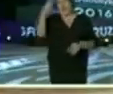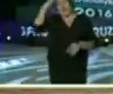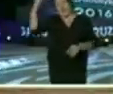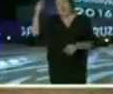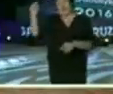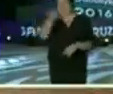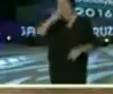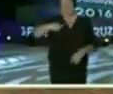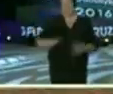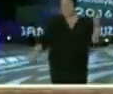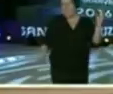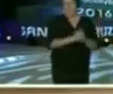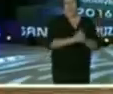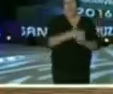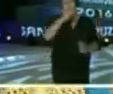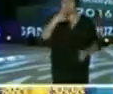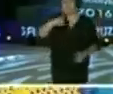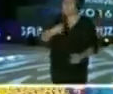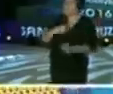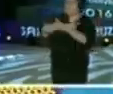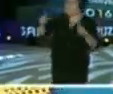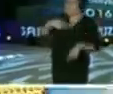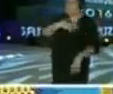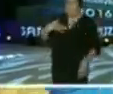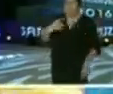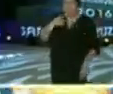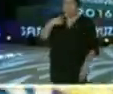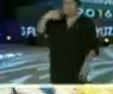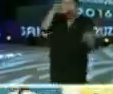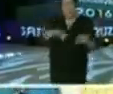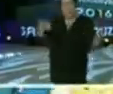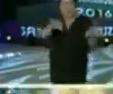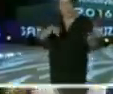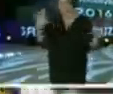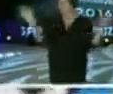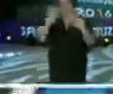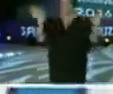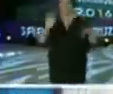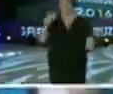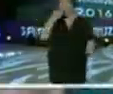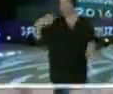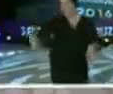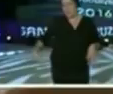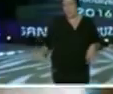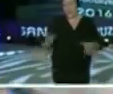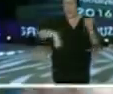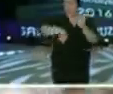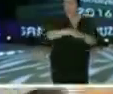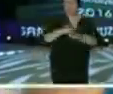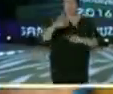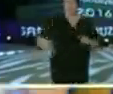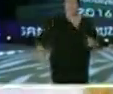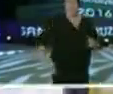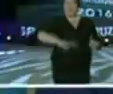Me quieren prohibir que no les diga nada, ni al chulo Dargarín, ni a la infanta